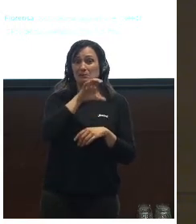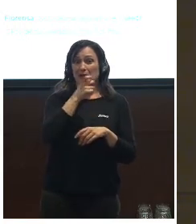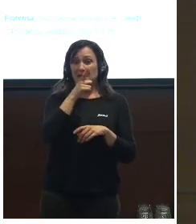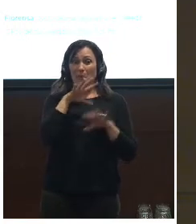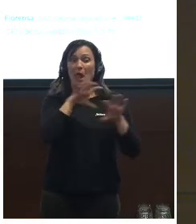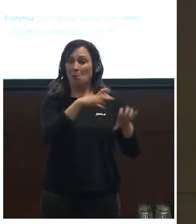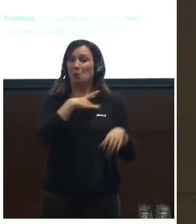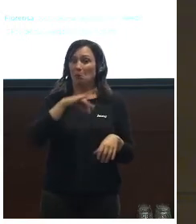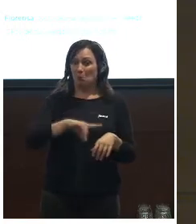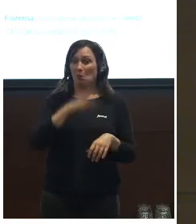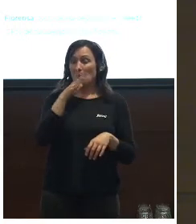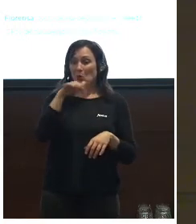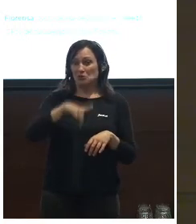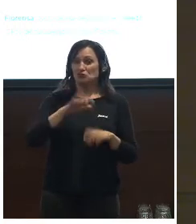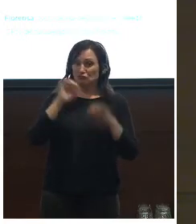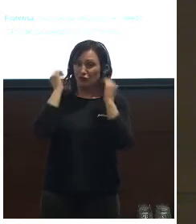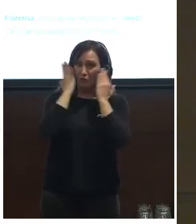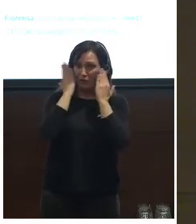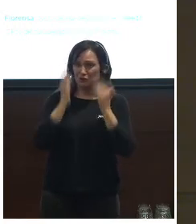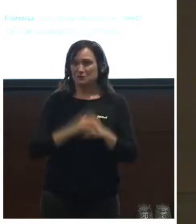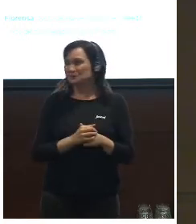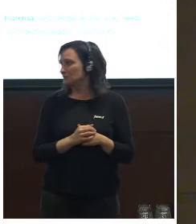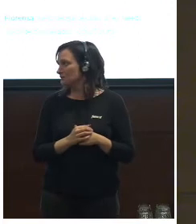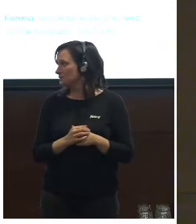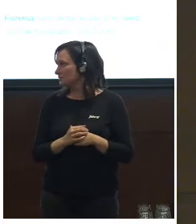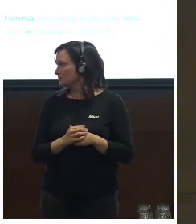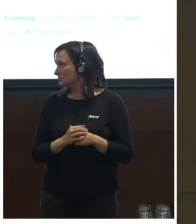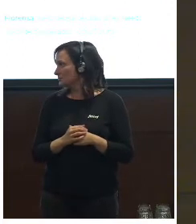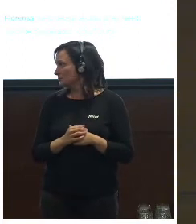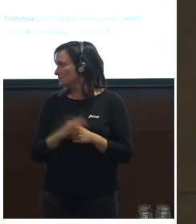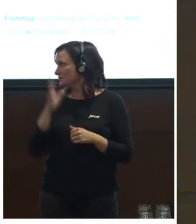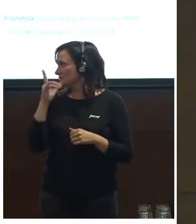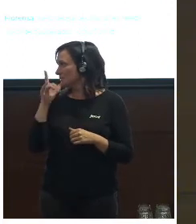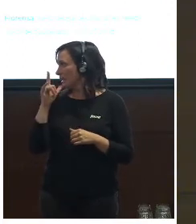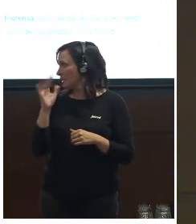We go to Malik and listen to his story in Spanish.